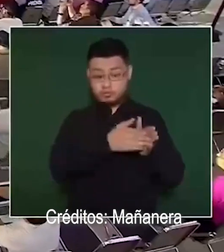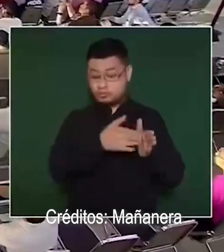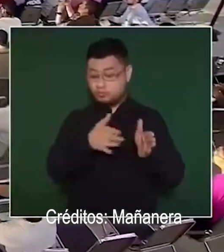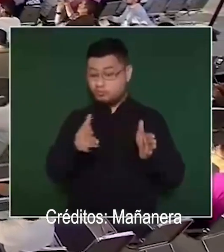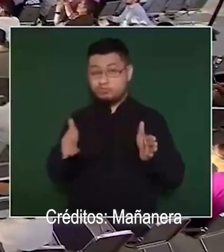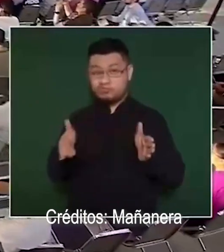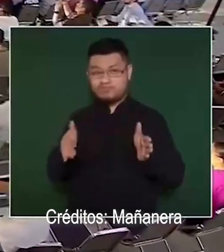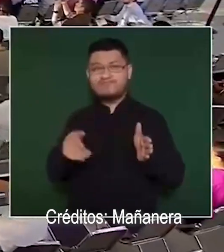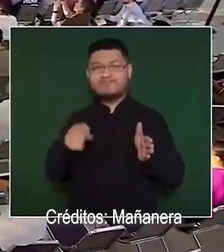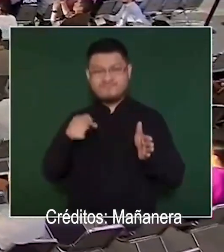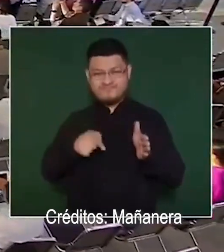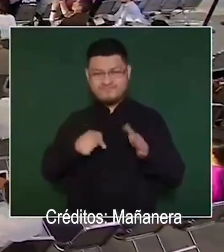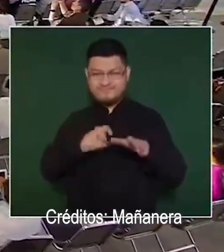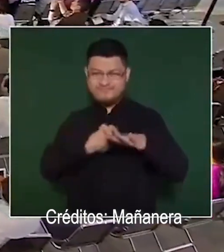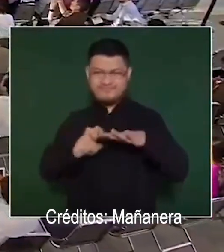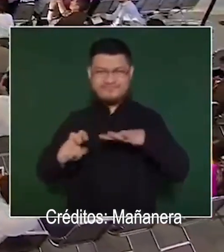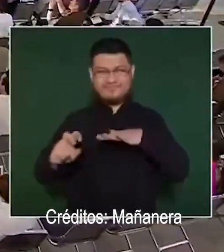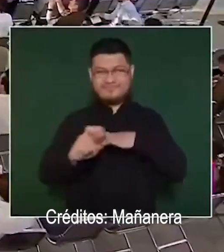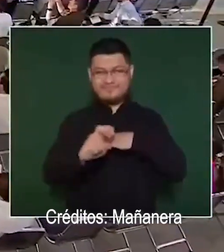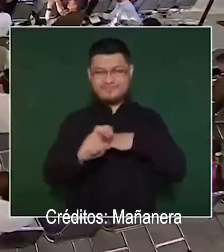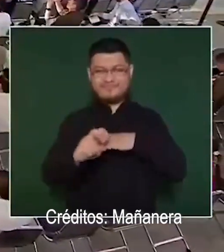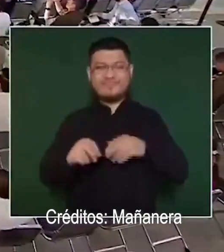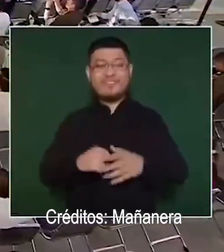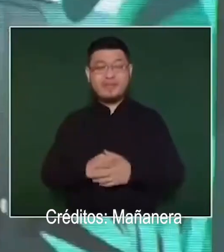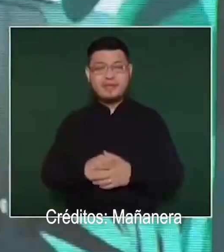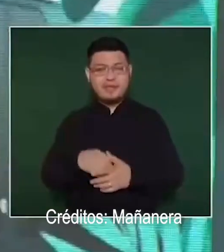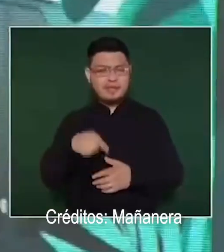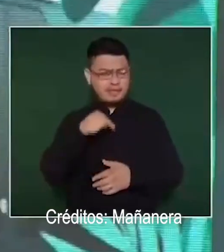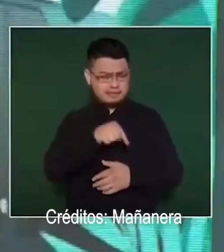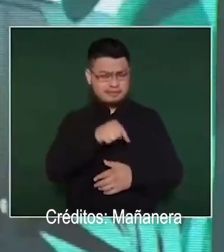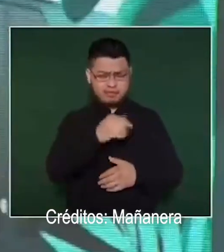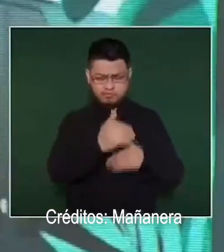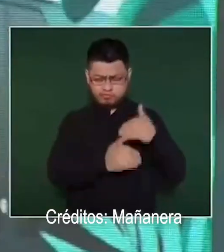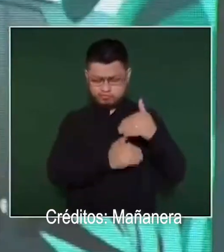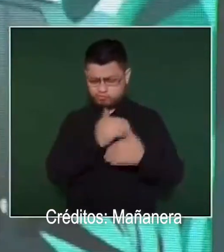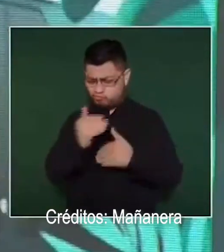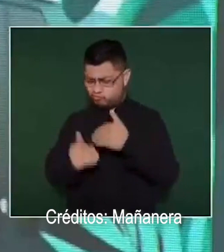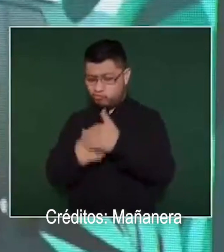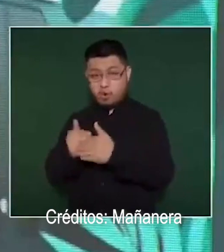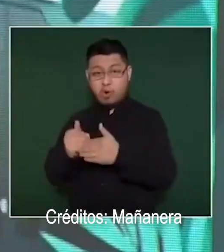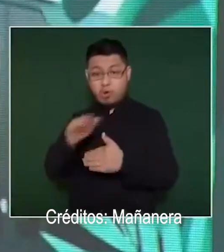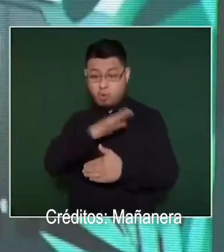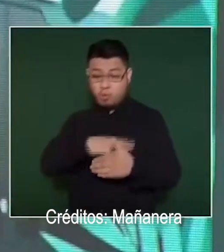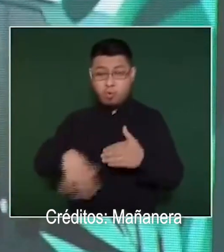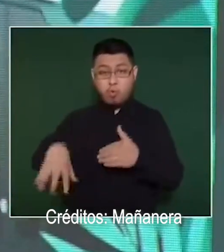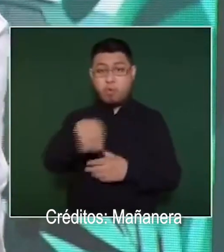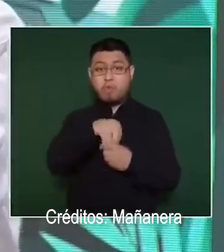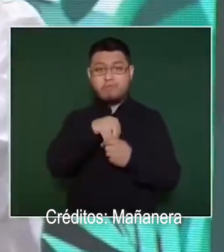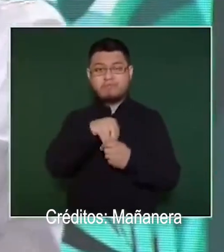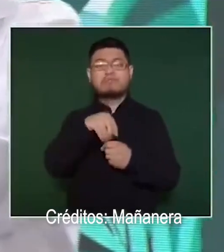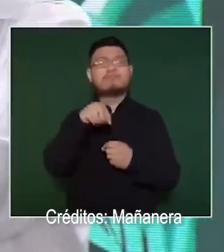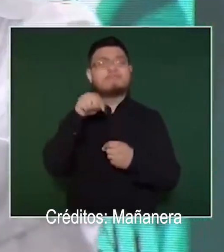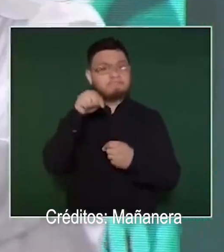Es una obra magna, no